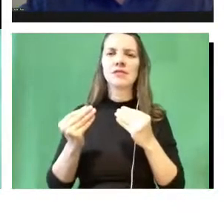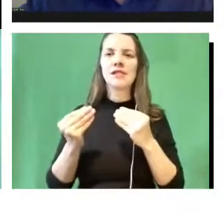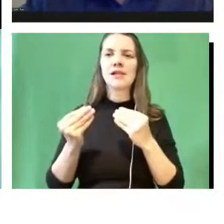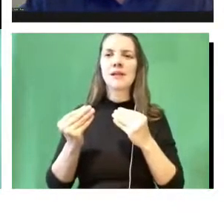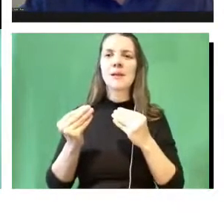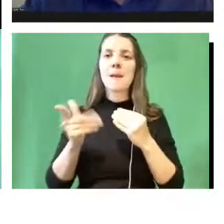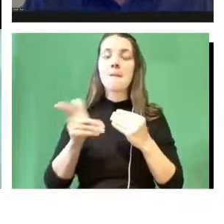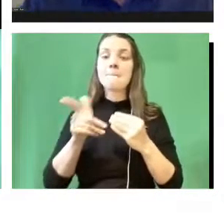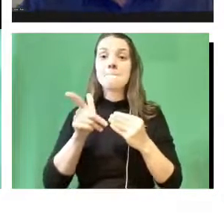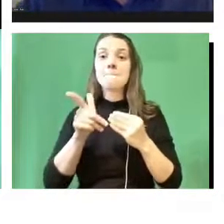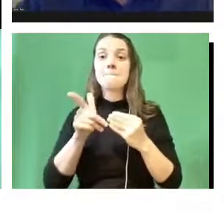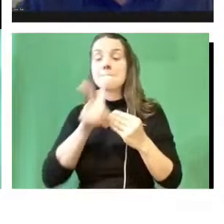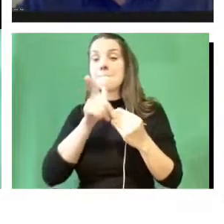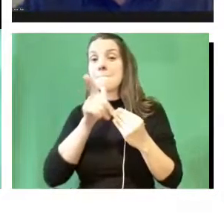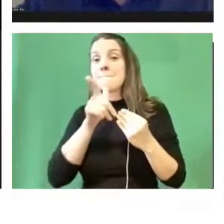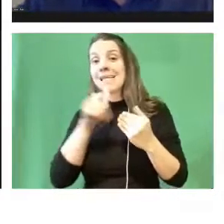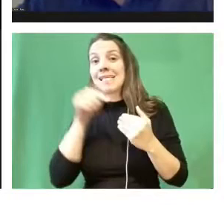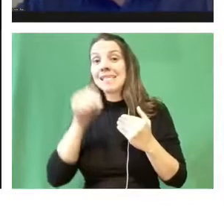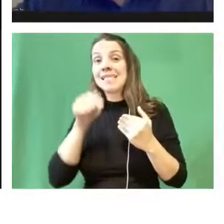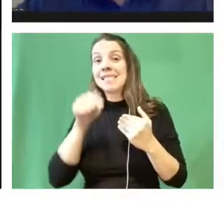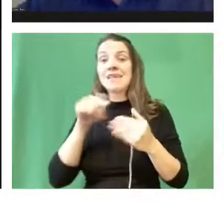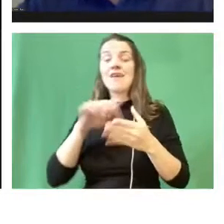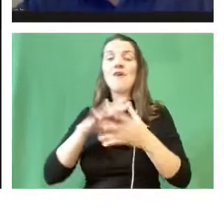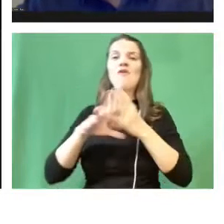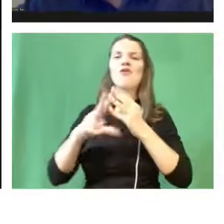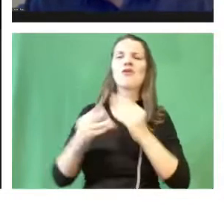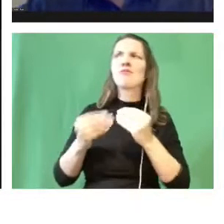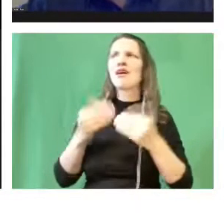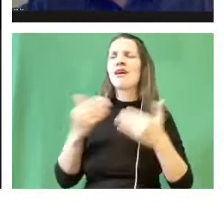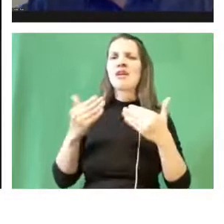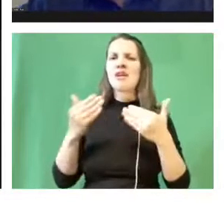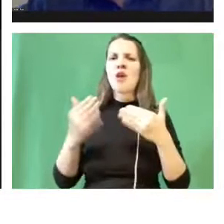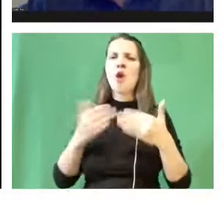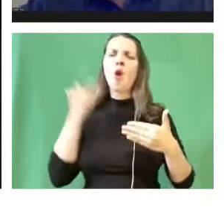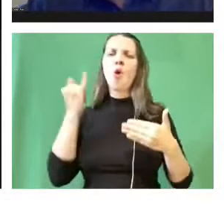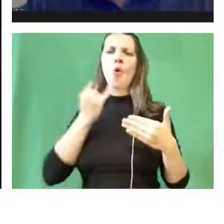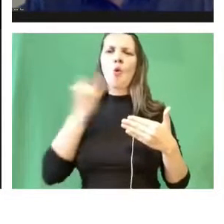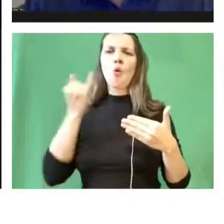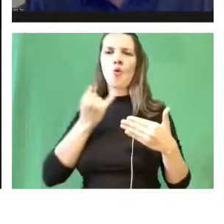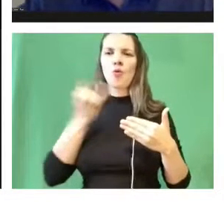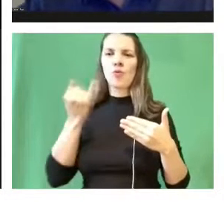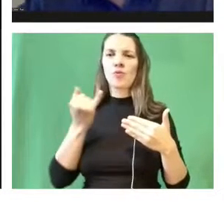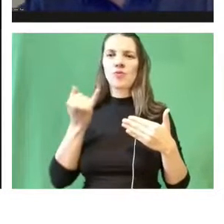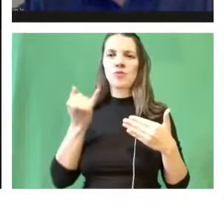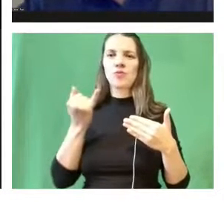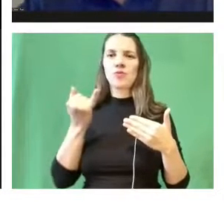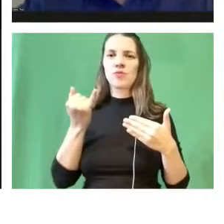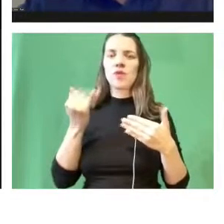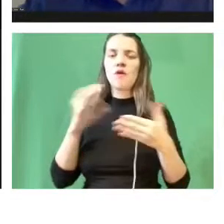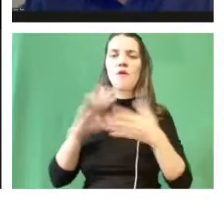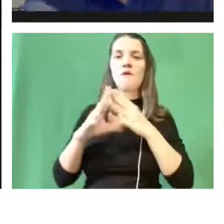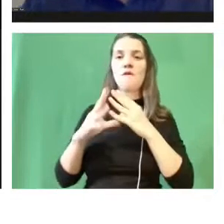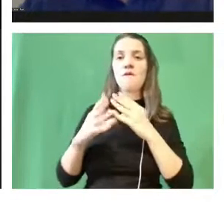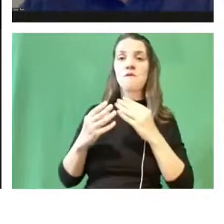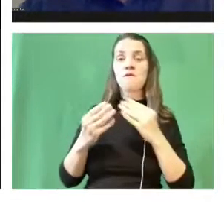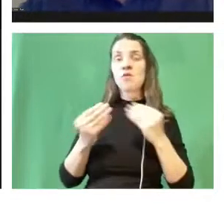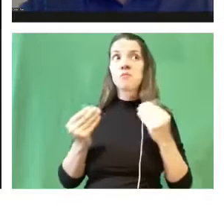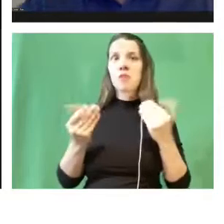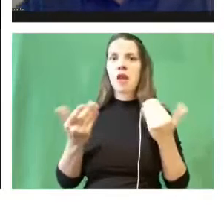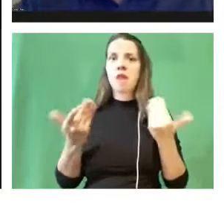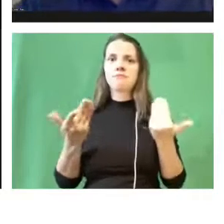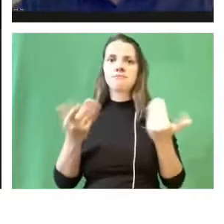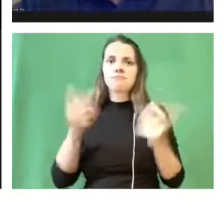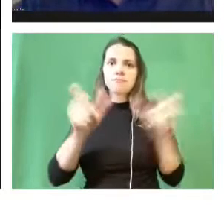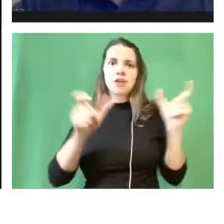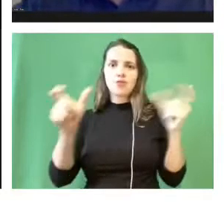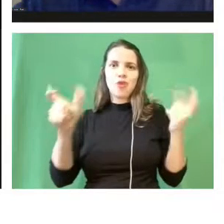a tener un carácter fome, es decir, voy a presentar cosas que son de alguna manera un tanto lateras, y voy a acudir a su